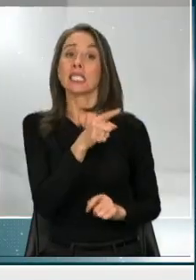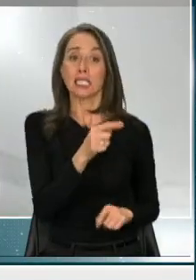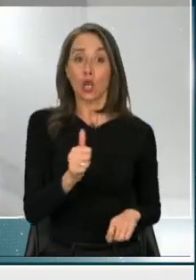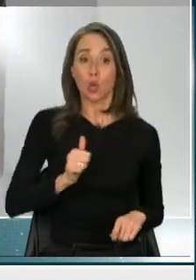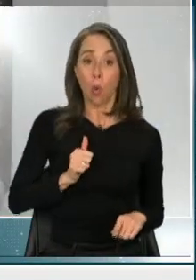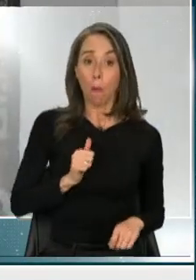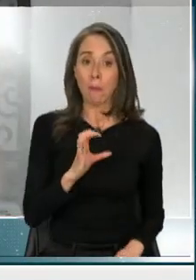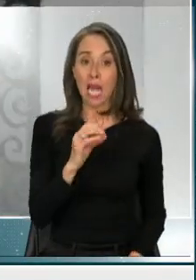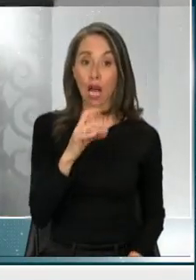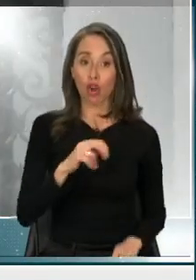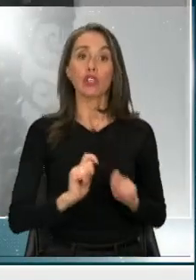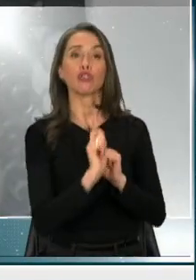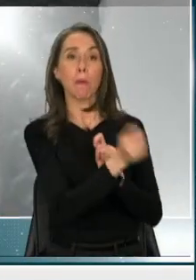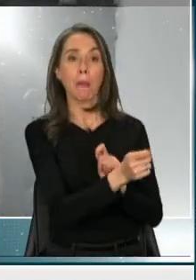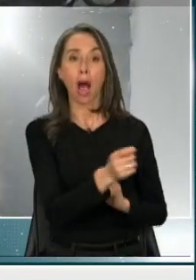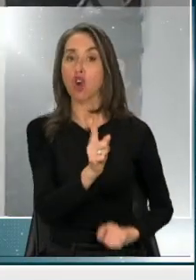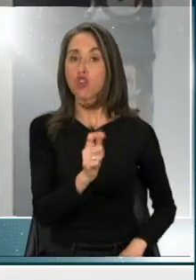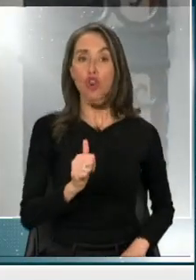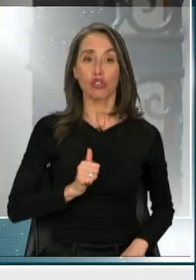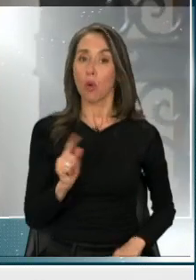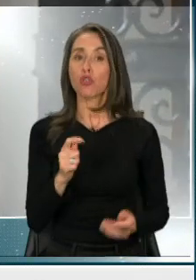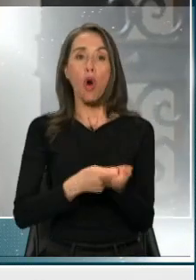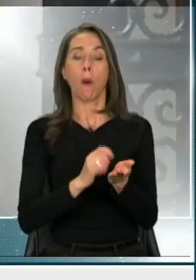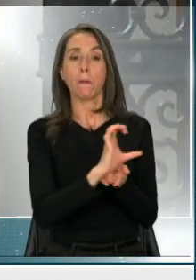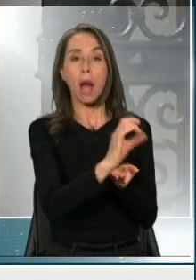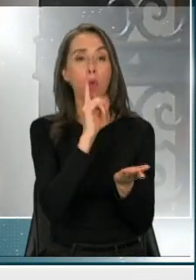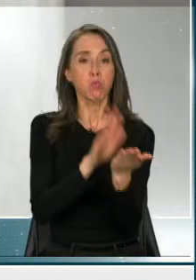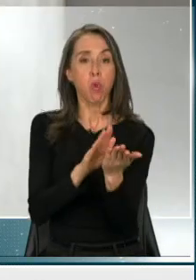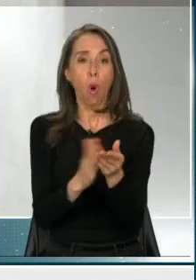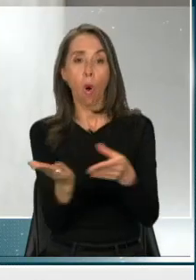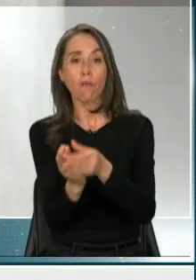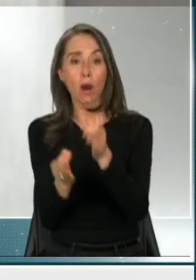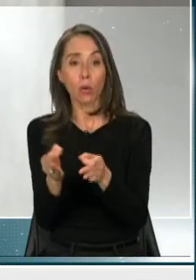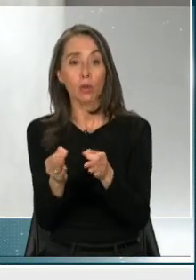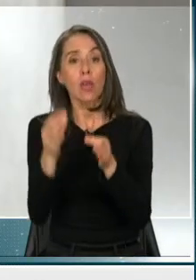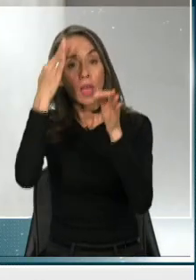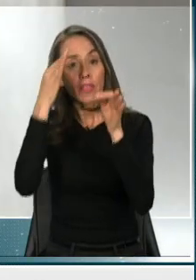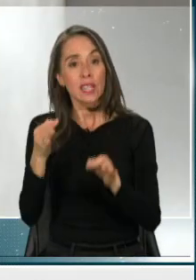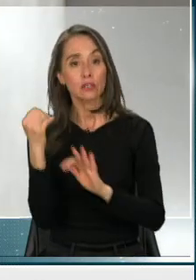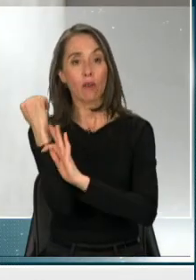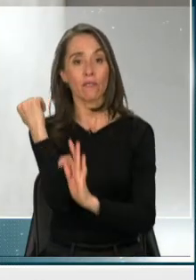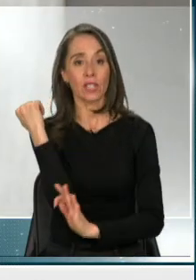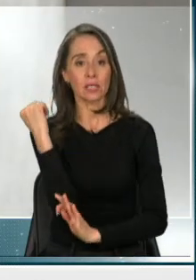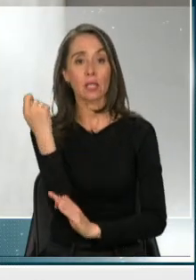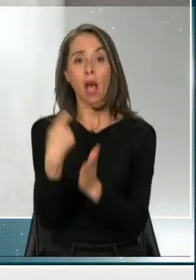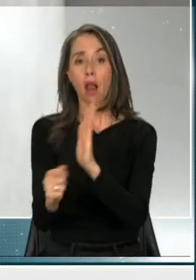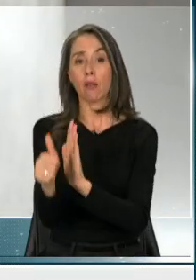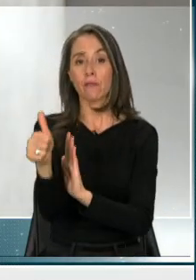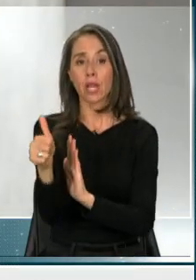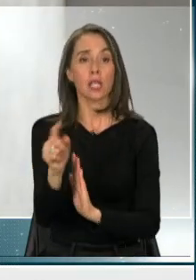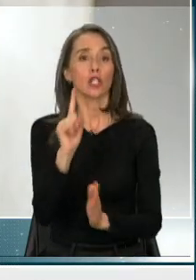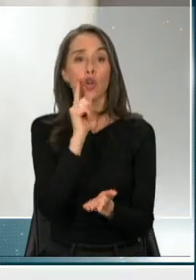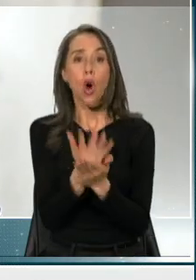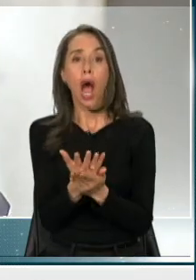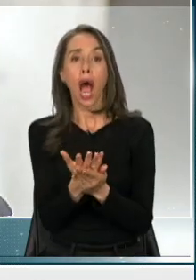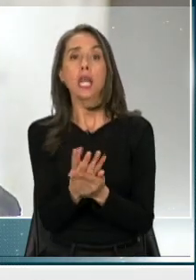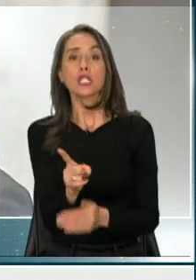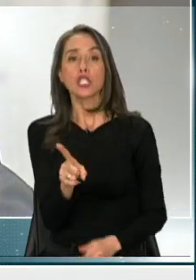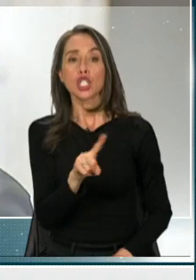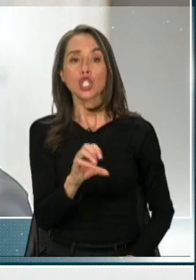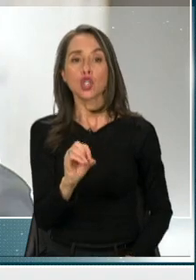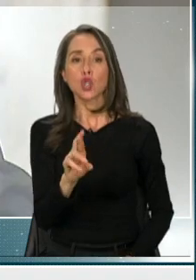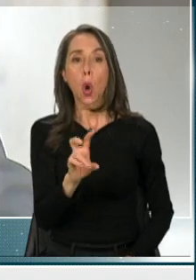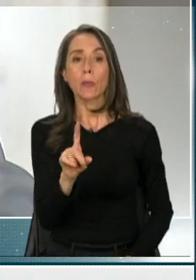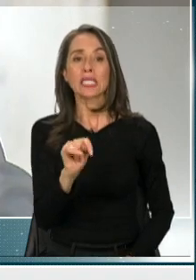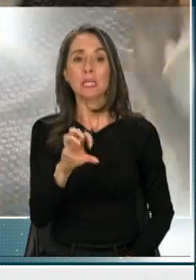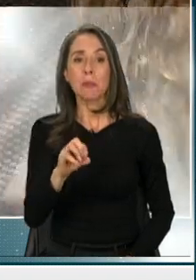condición eso a mí me parece que es un hecho acreditado y por lo tanto ha tomado la fiscalía es la correcta acá no hay sobreseimiento definitivo sobre